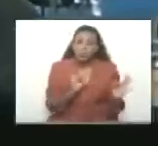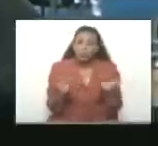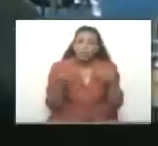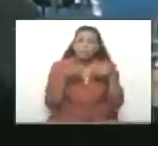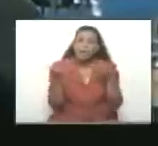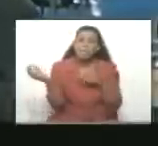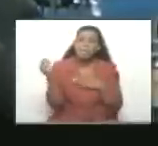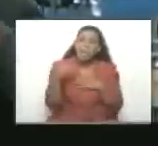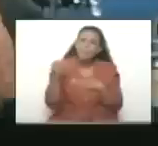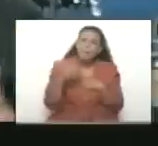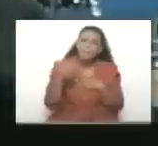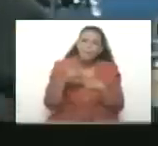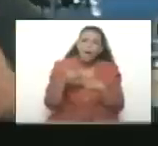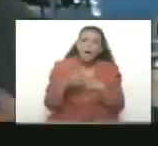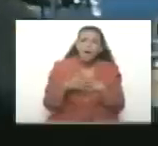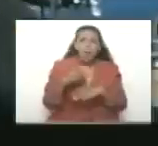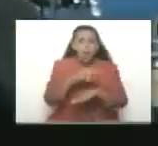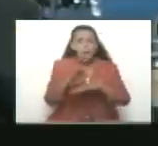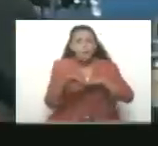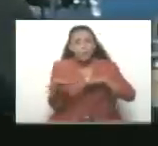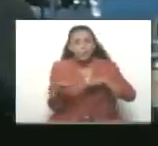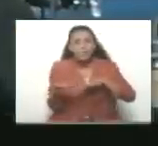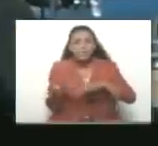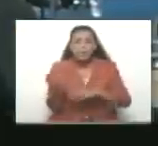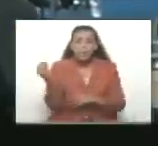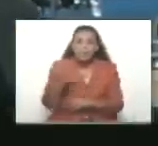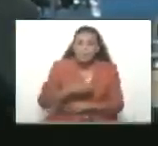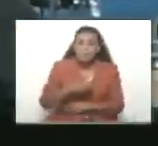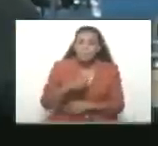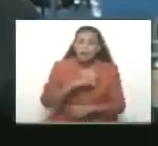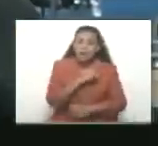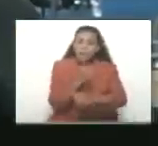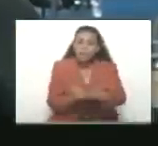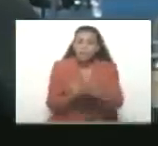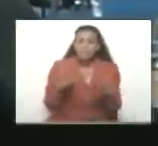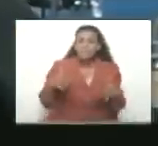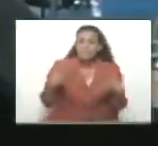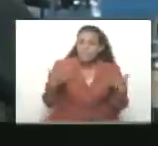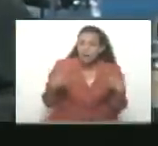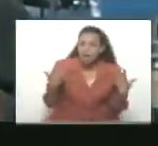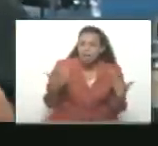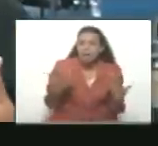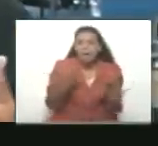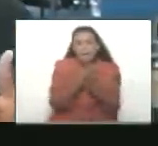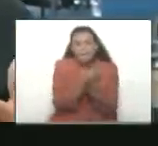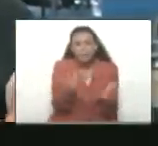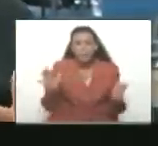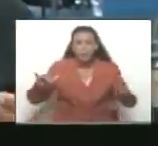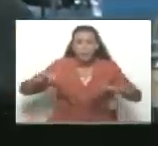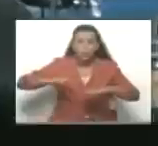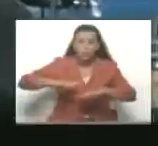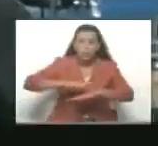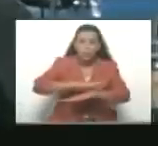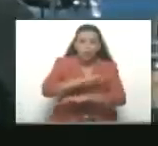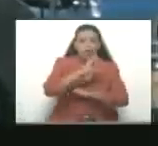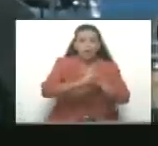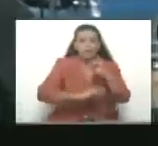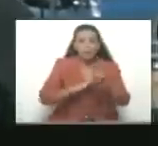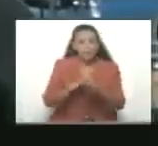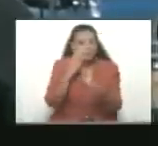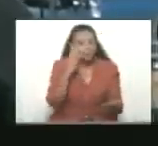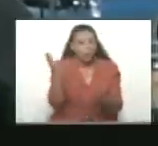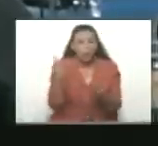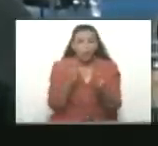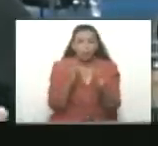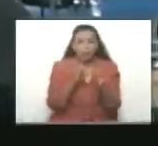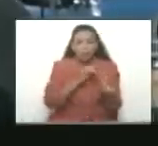creciendo cada vez el municipio más potencia cada vez municipio más más alegre también la apertura del aeropuerto internacional Juan Vicente Gómez también